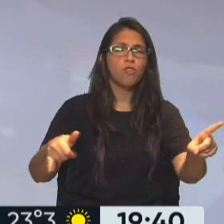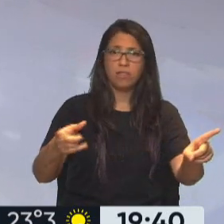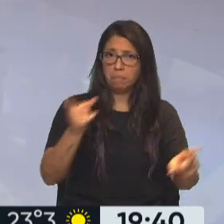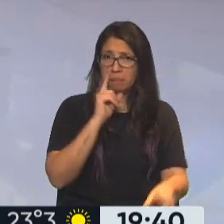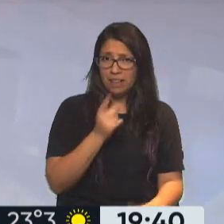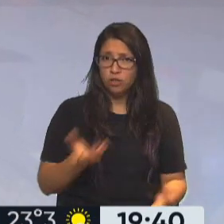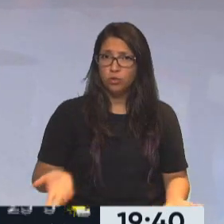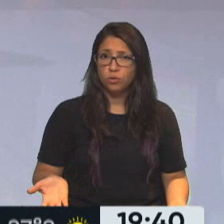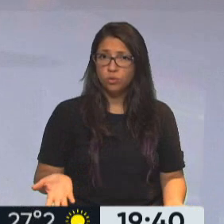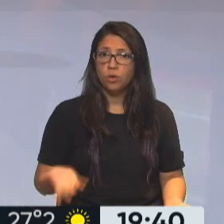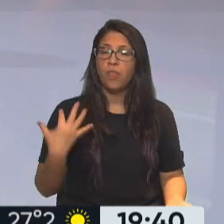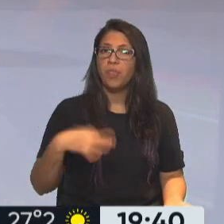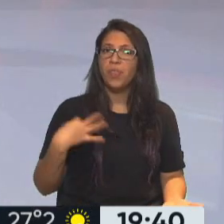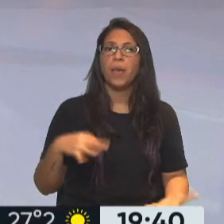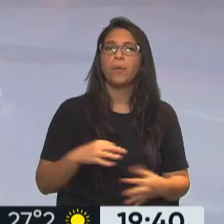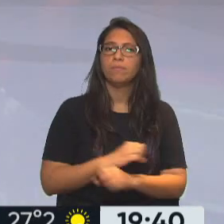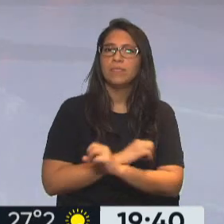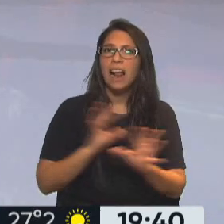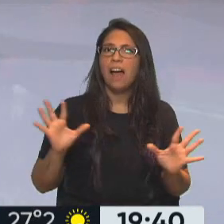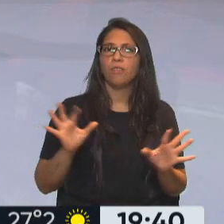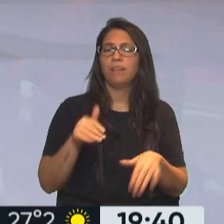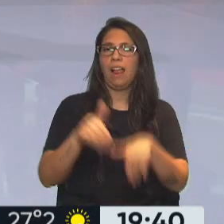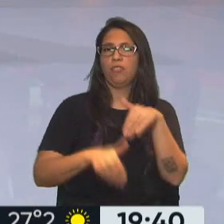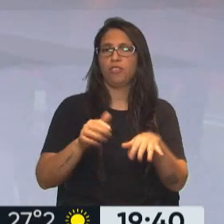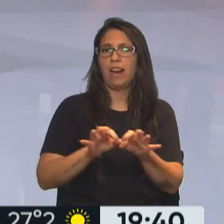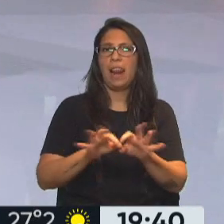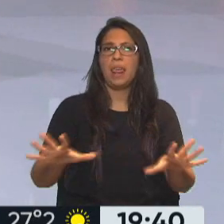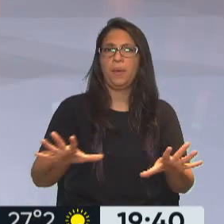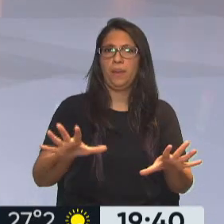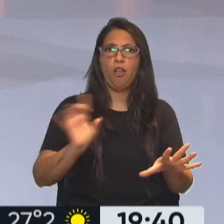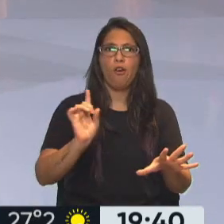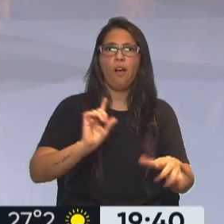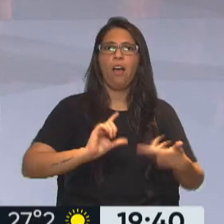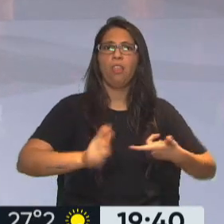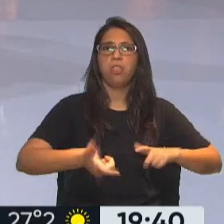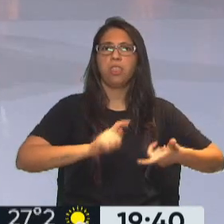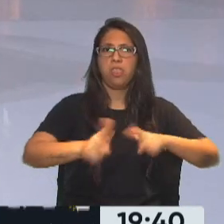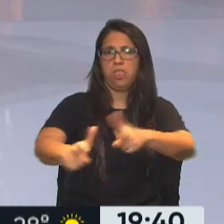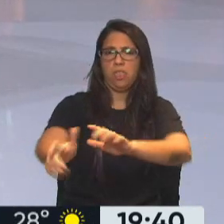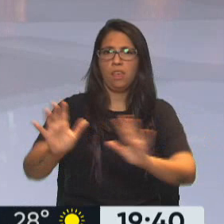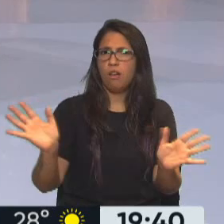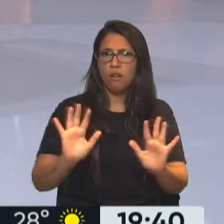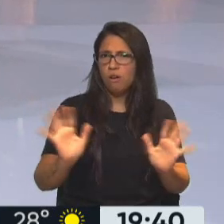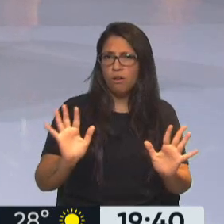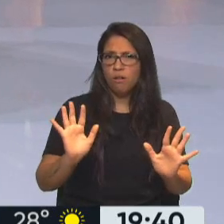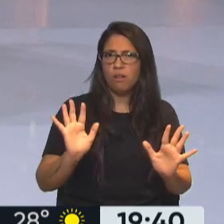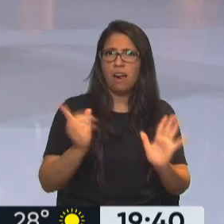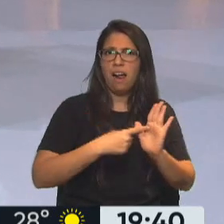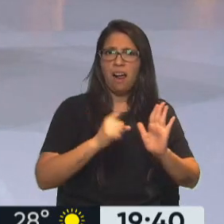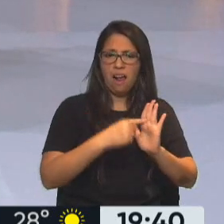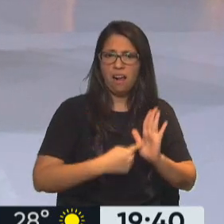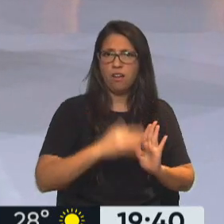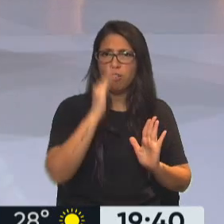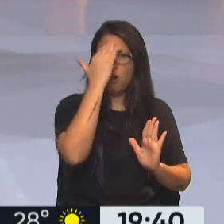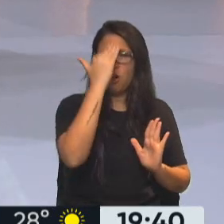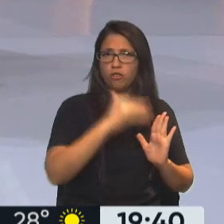igual, porque lo que tiene que asegurarse son las elecciones libres, no la alternancia. La alternancia no está incluida en ningún artículo de la